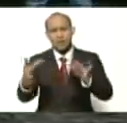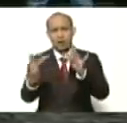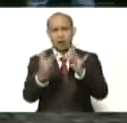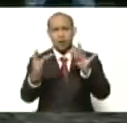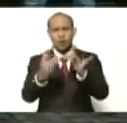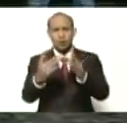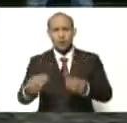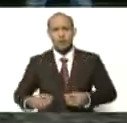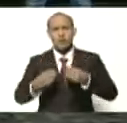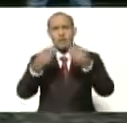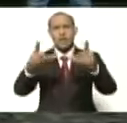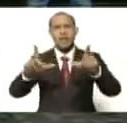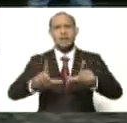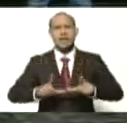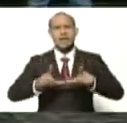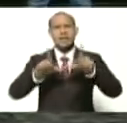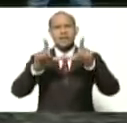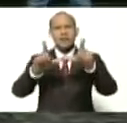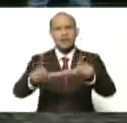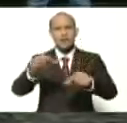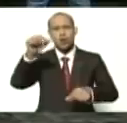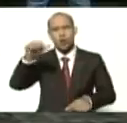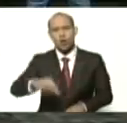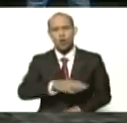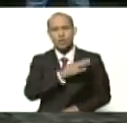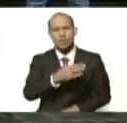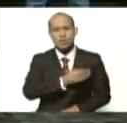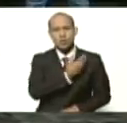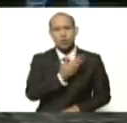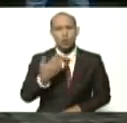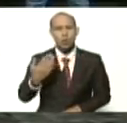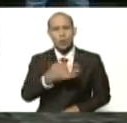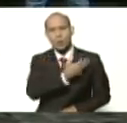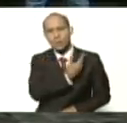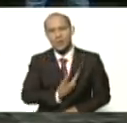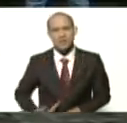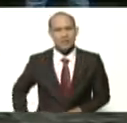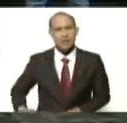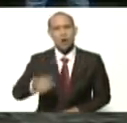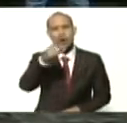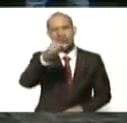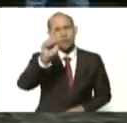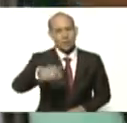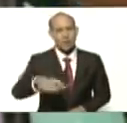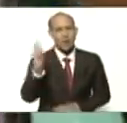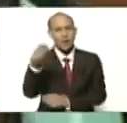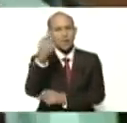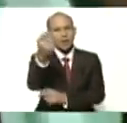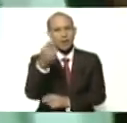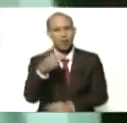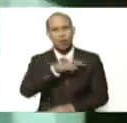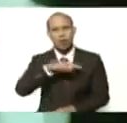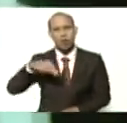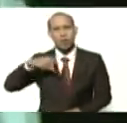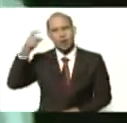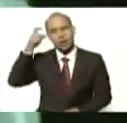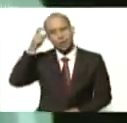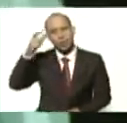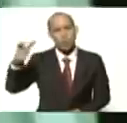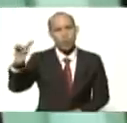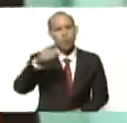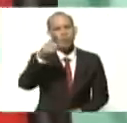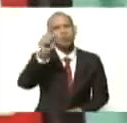este certificado a partir de hoy presidente usted es un pescador más de nuestro pueblo usted es